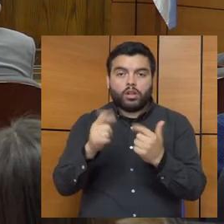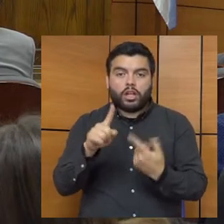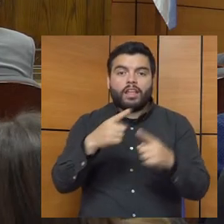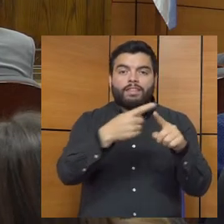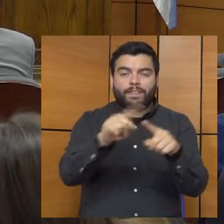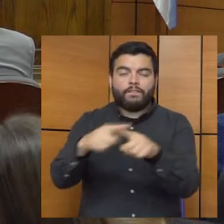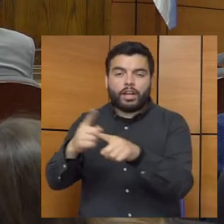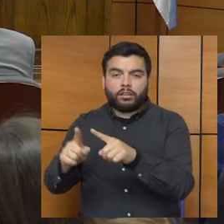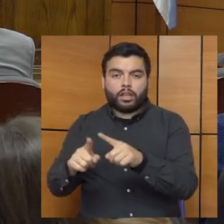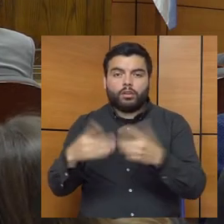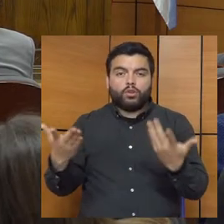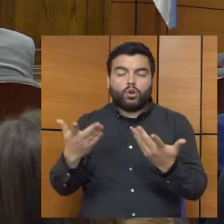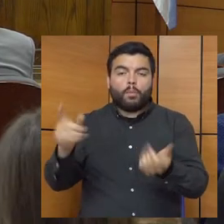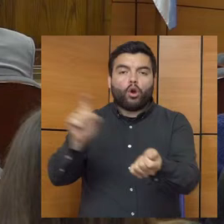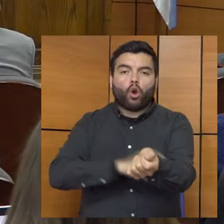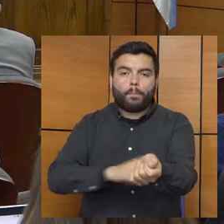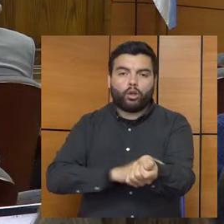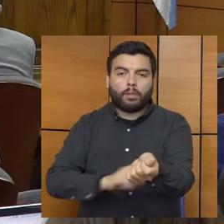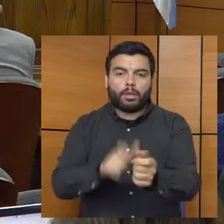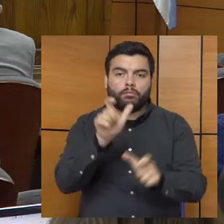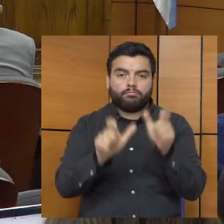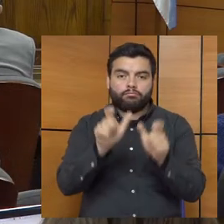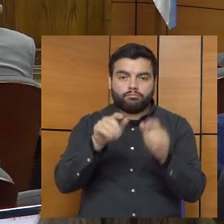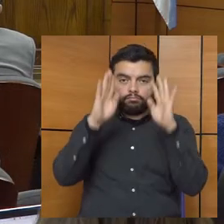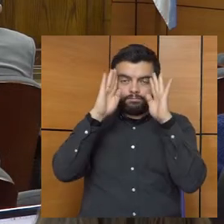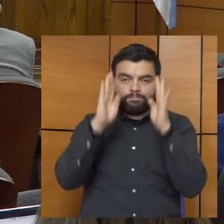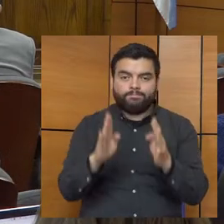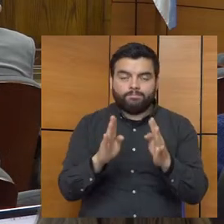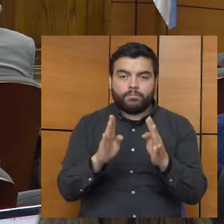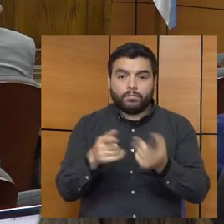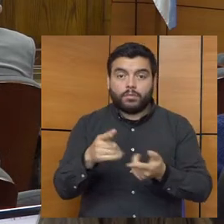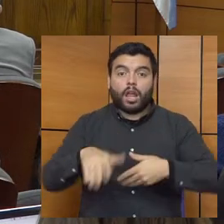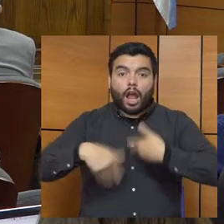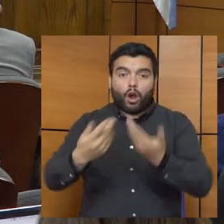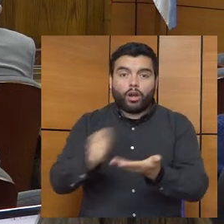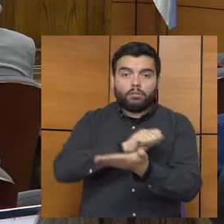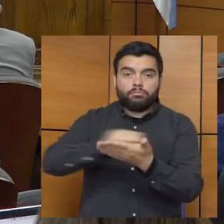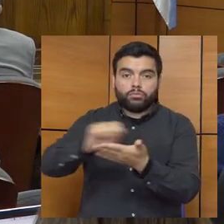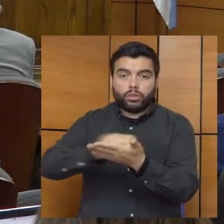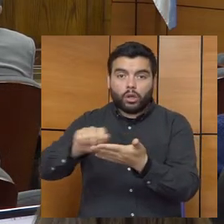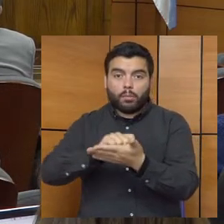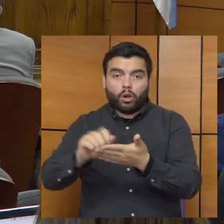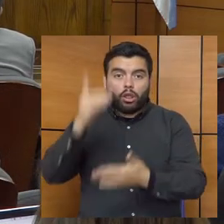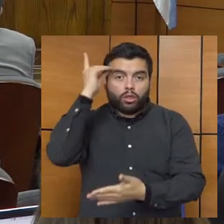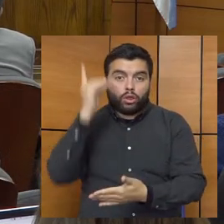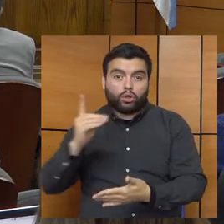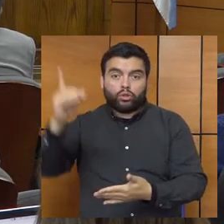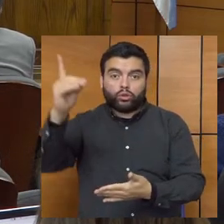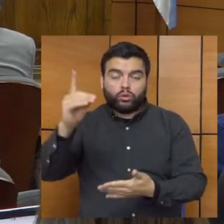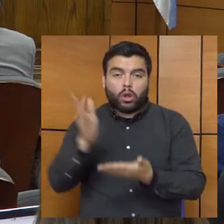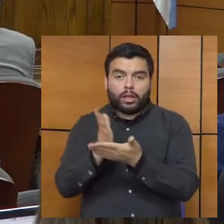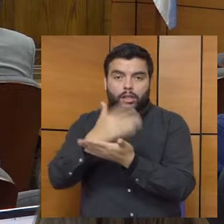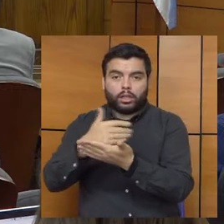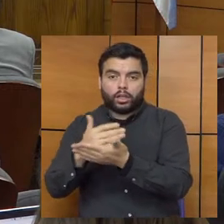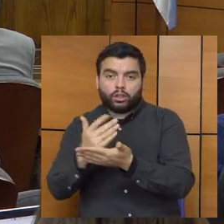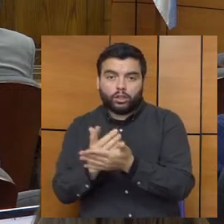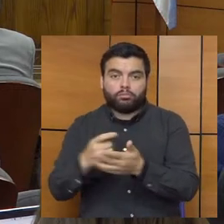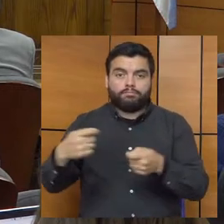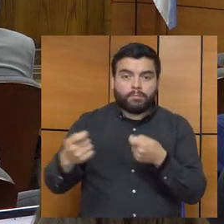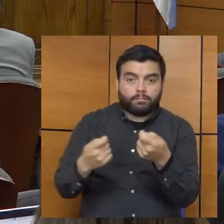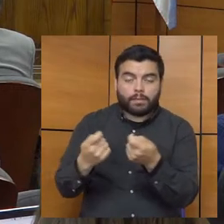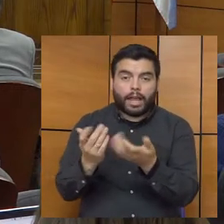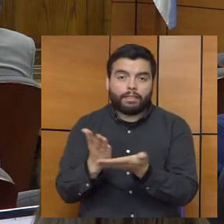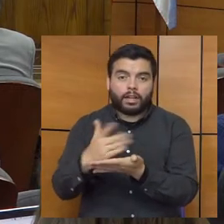del comportamiento del consumidor. Actualmente es secretario del programa de doctorado de Gestión Estratégica y Negocios